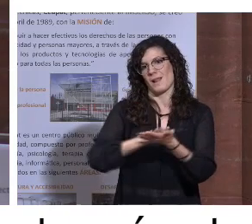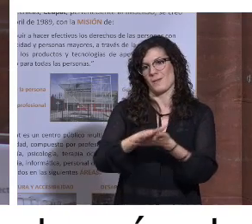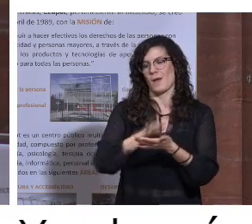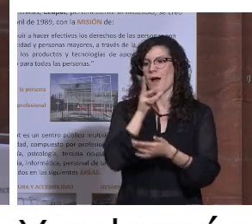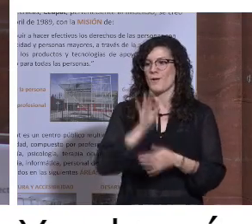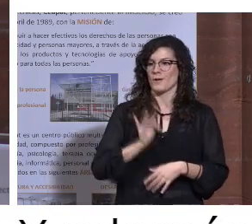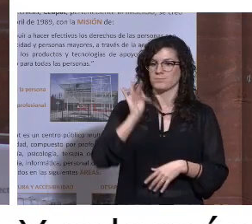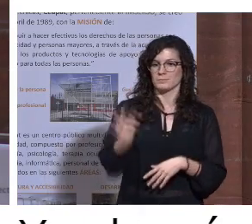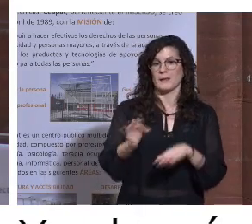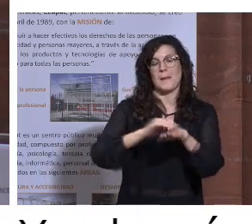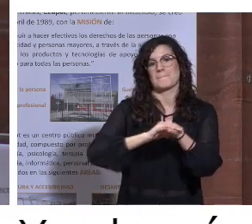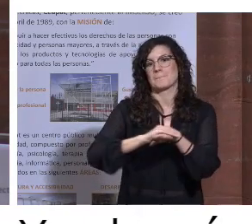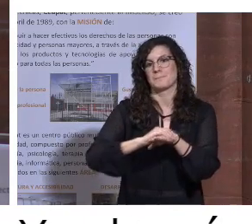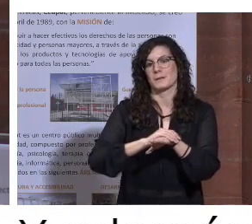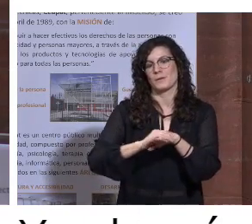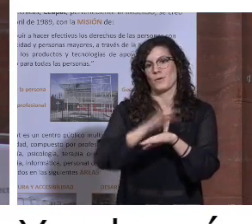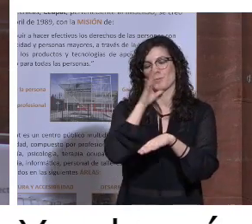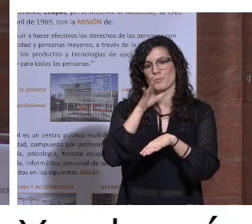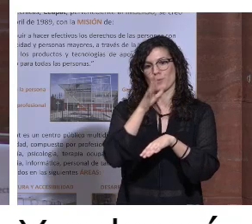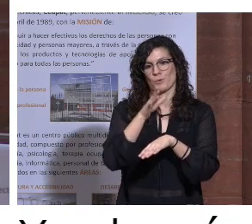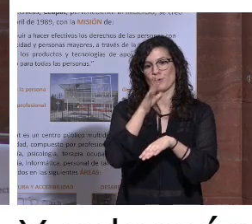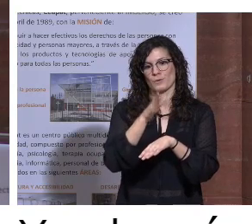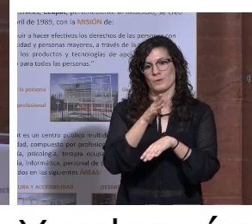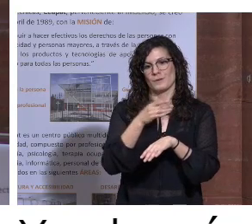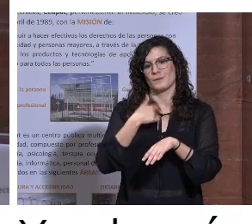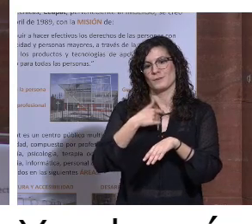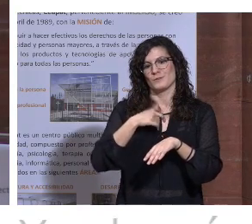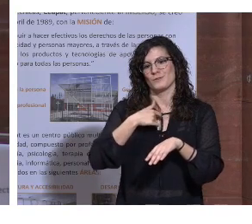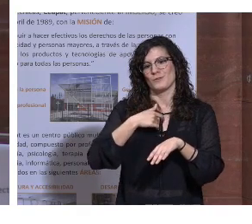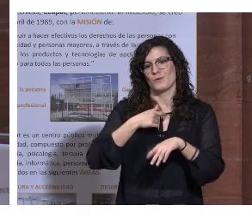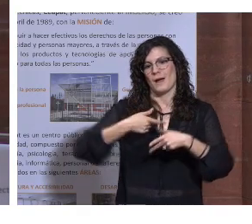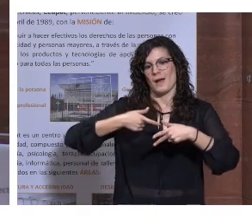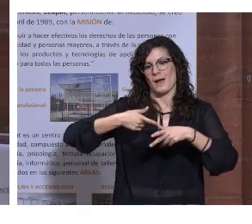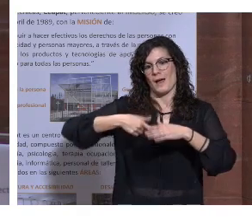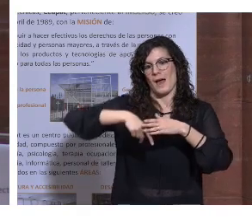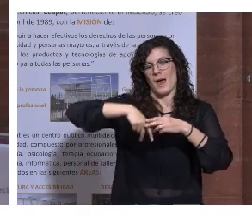paso. Disculpadme por la anarquía, por cumplir con el director